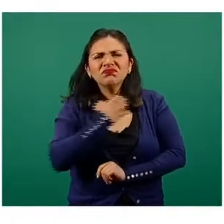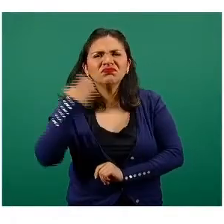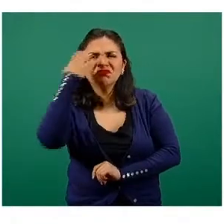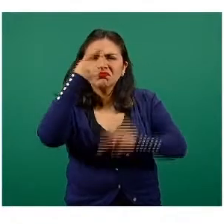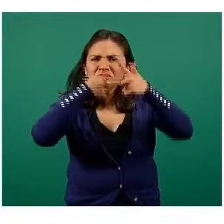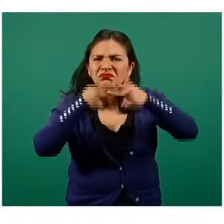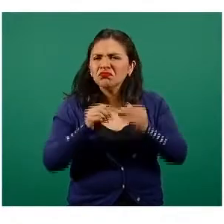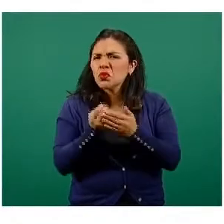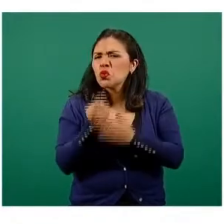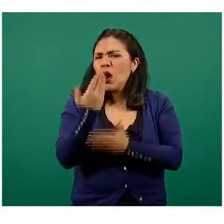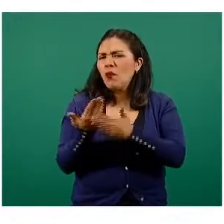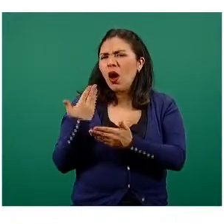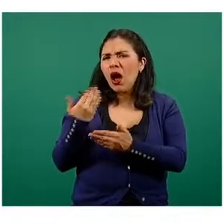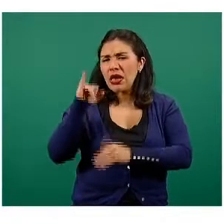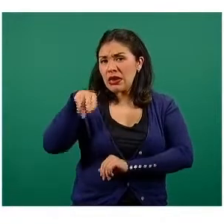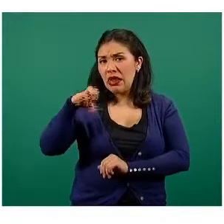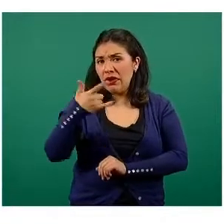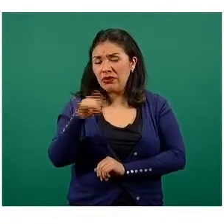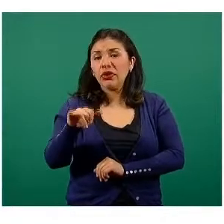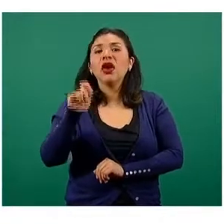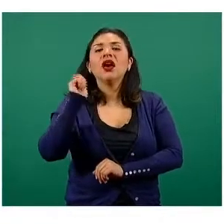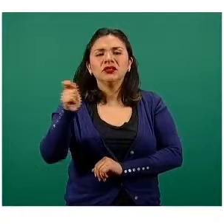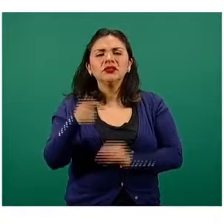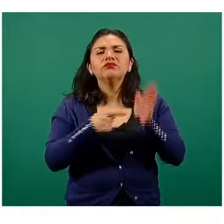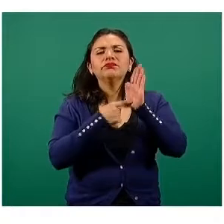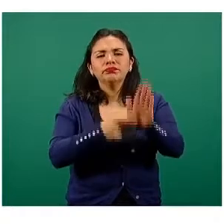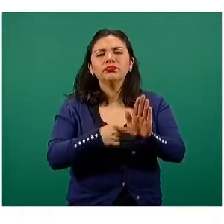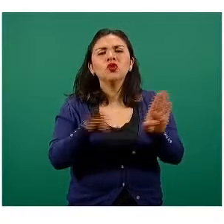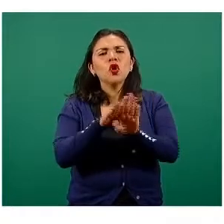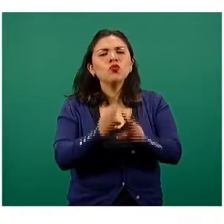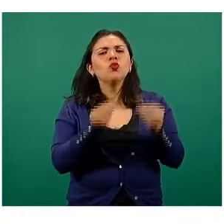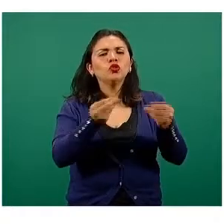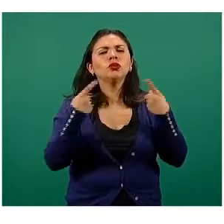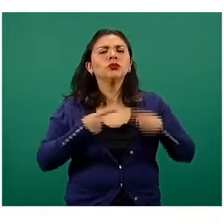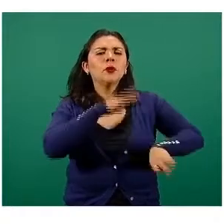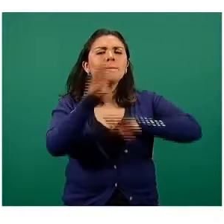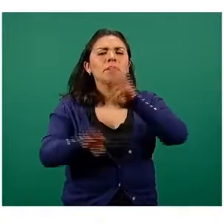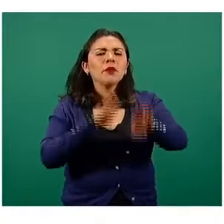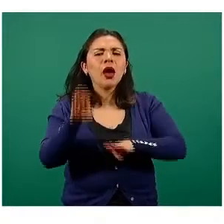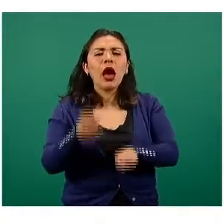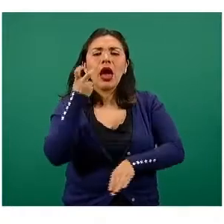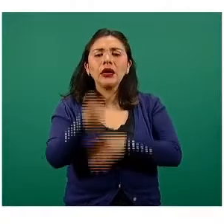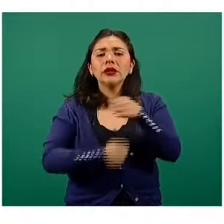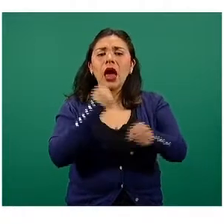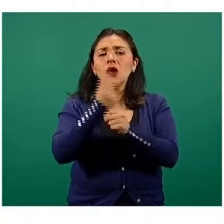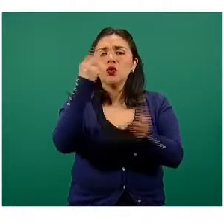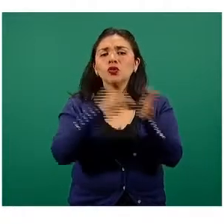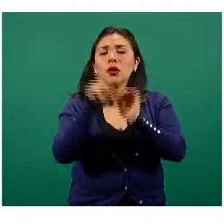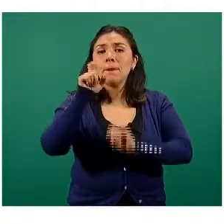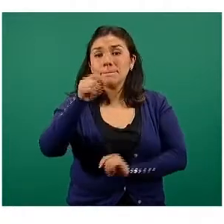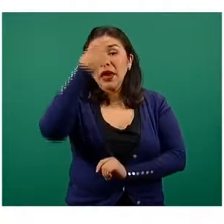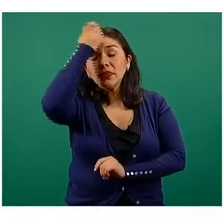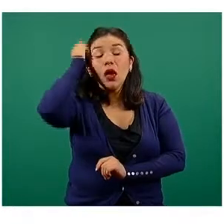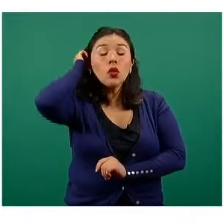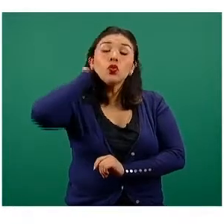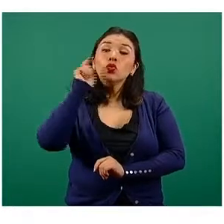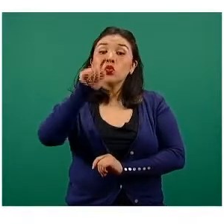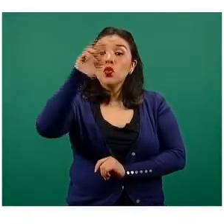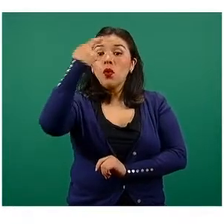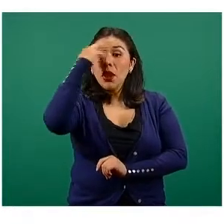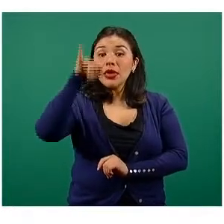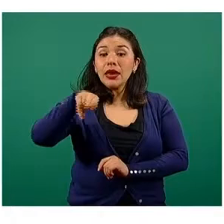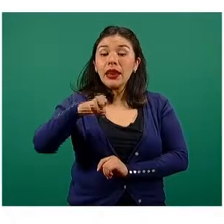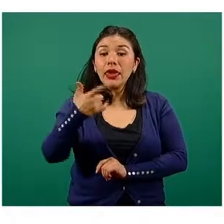estadística reciente de INEGI que presenta el exceso de mortalidad en México durante el año 2020. Recordar que INEGI es